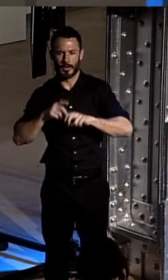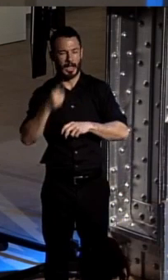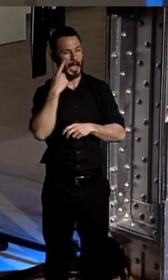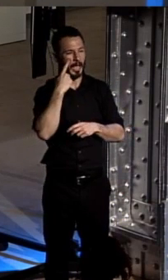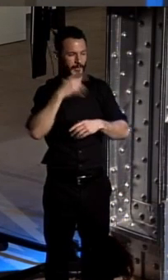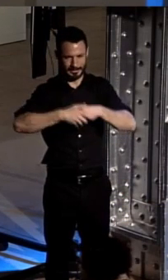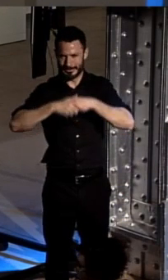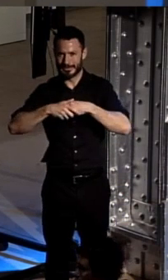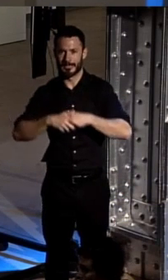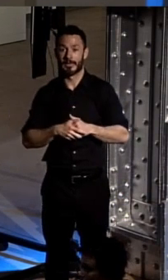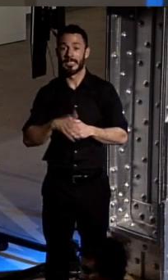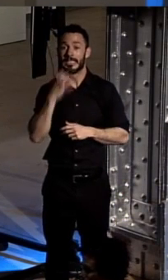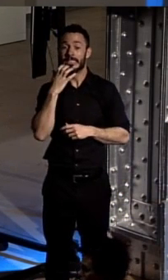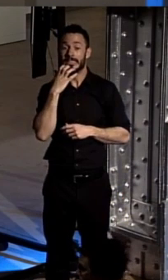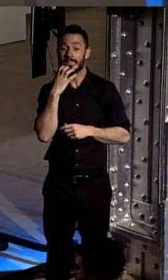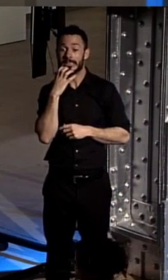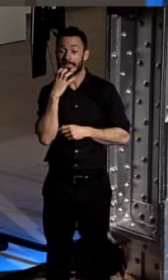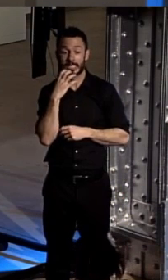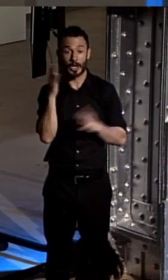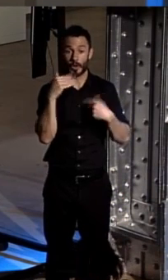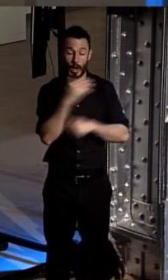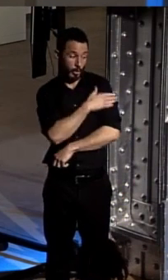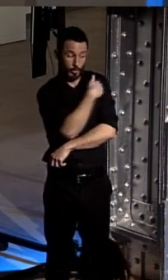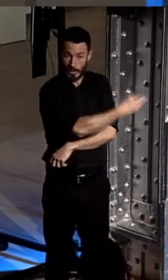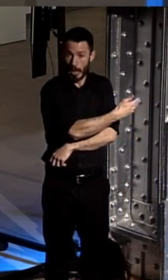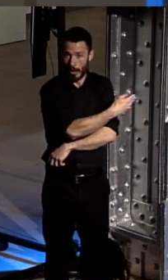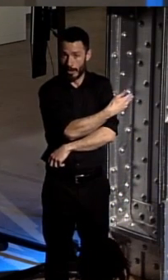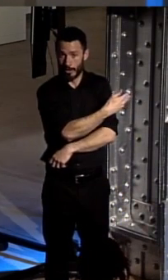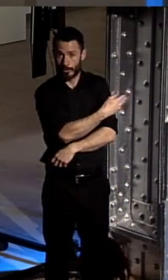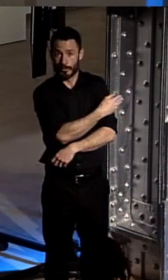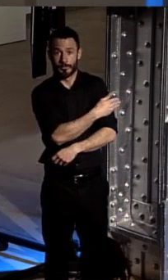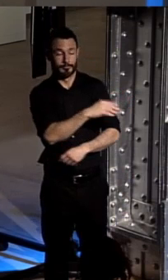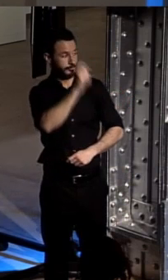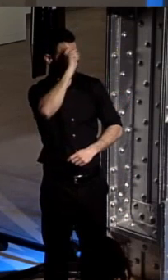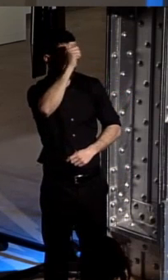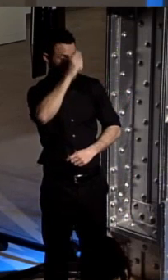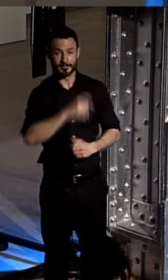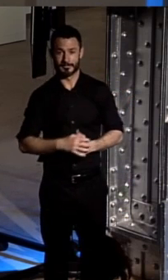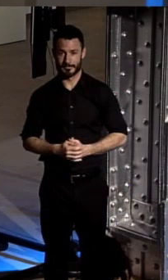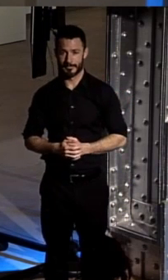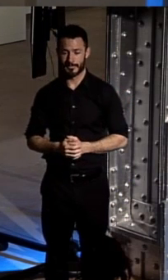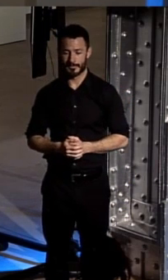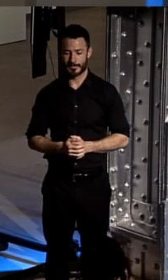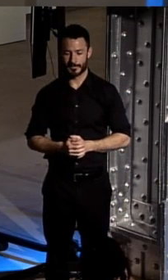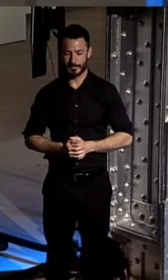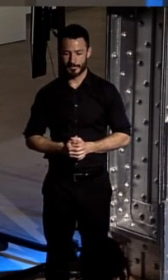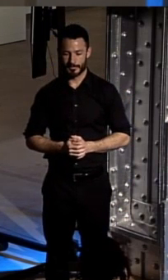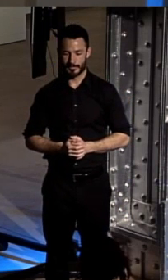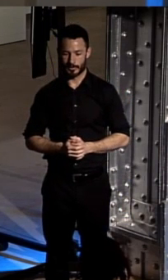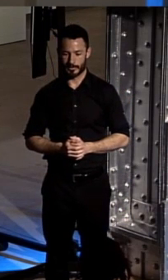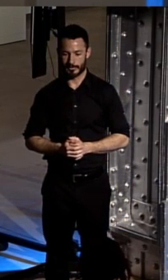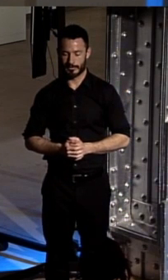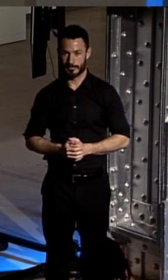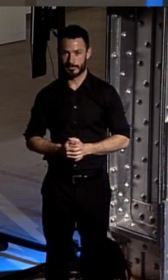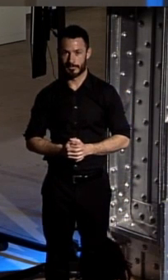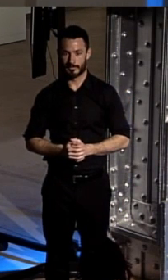compañero. El que no tenga uno delante se saluda con el del costado. Busquen compañero, primera fila con segunda fila, ustedes con los de ahí,